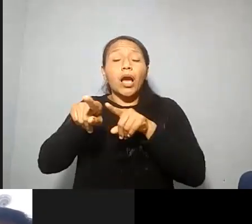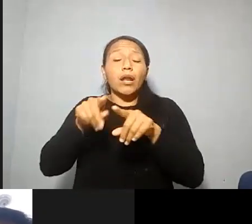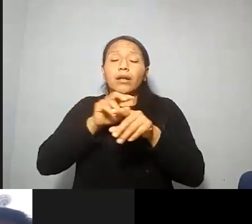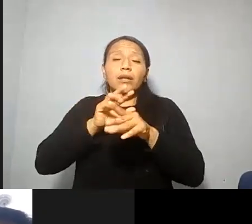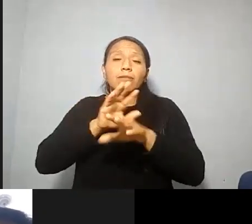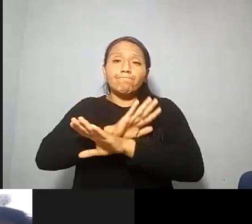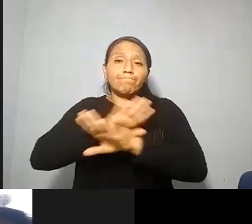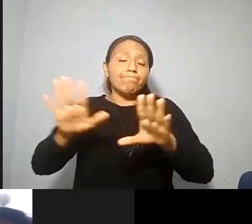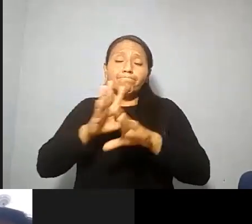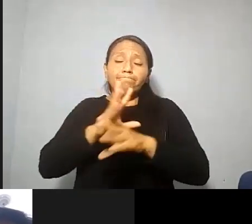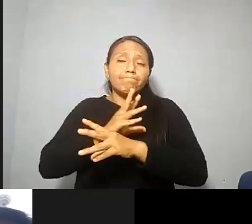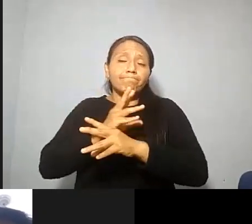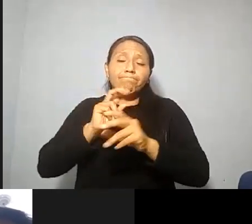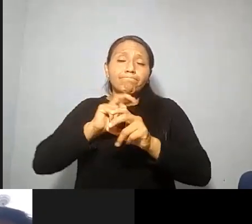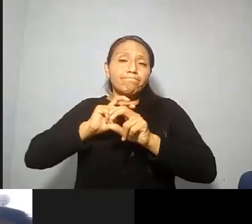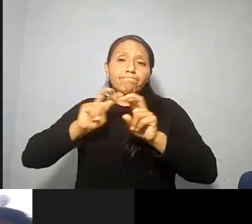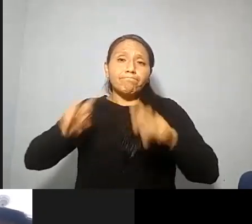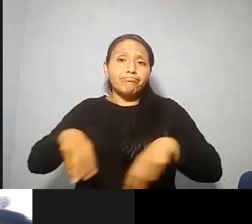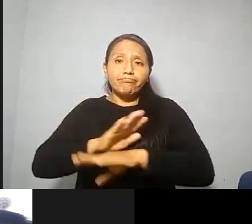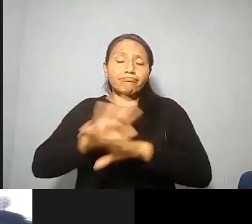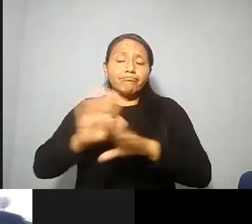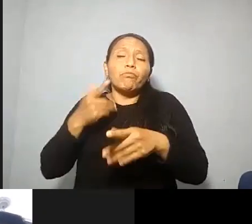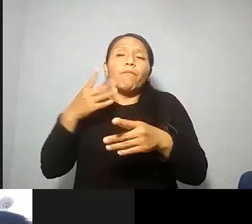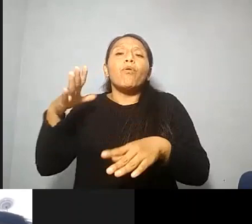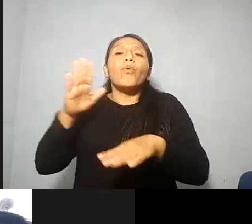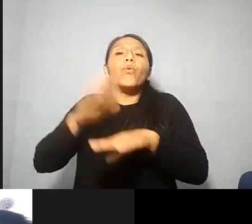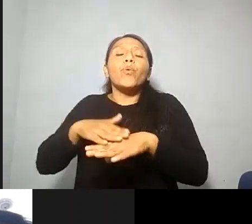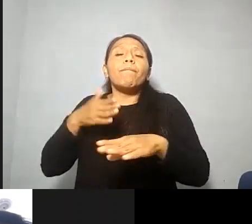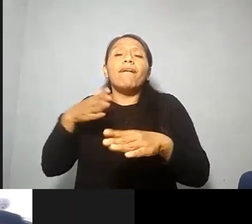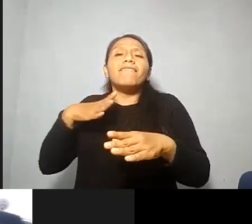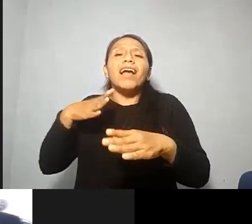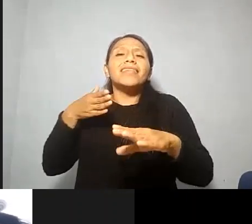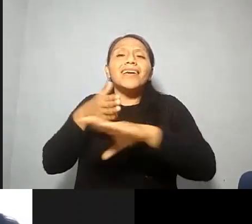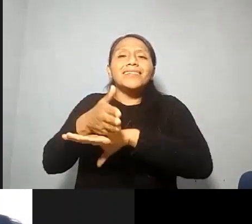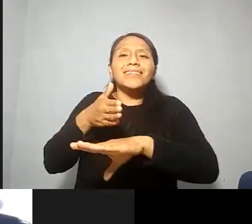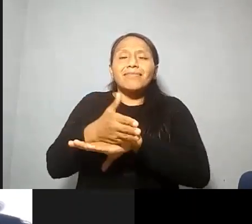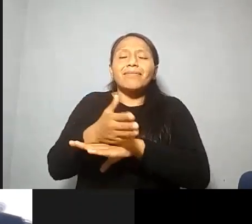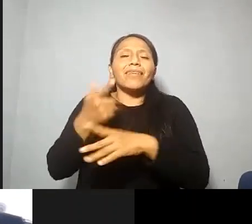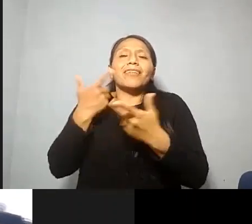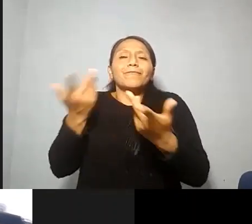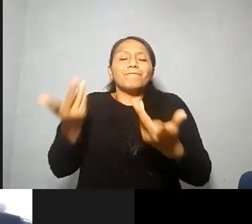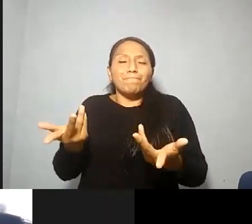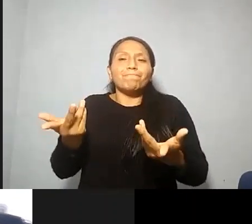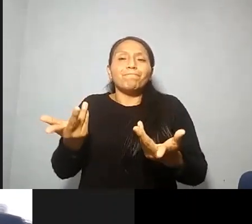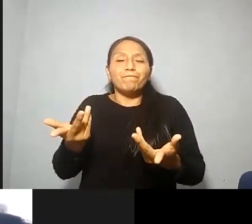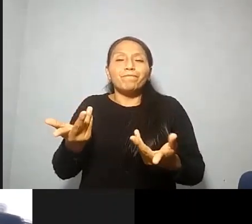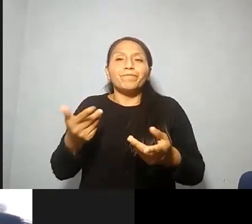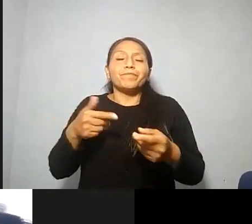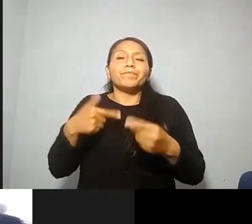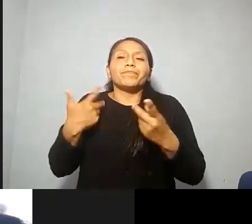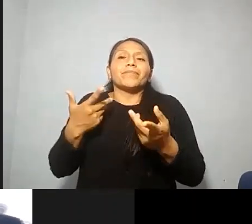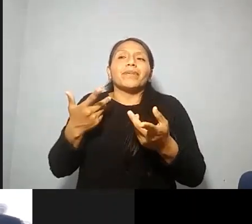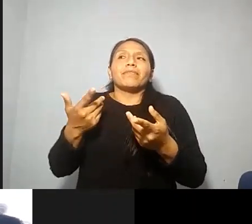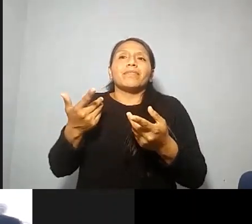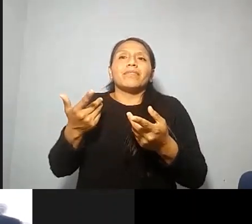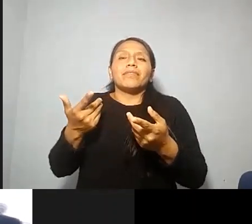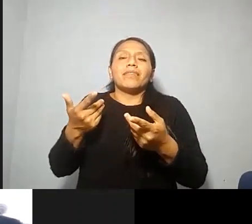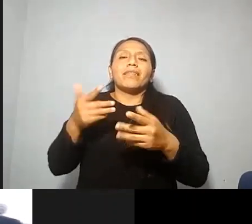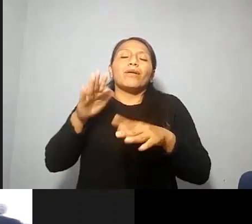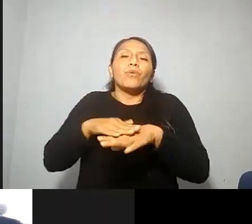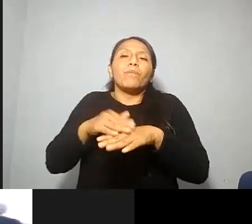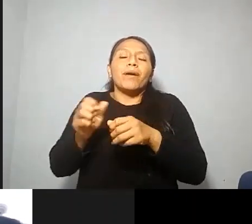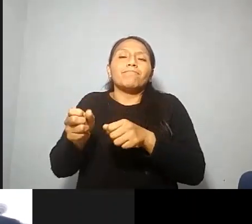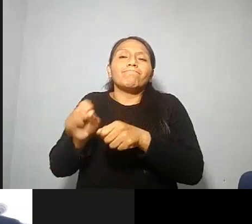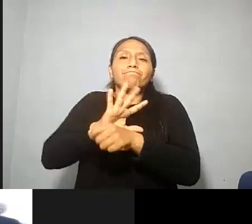no poder justamente acceder a lo que se ha planteado a partir de la pandemia, ¿no?, esta